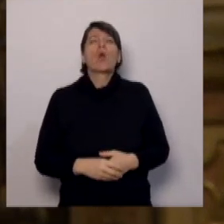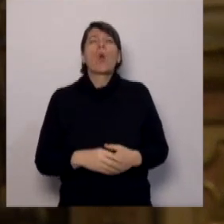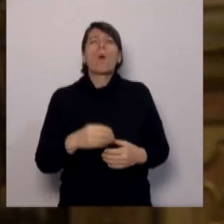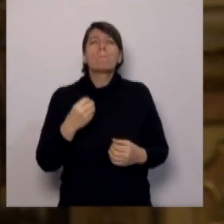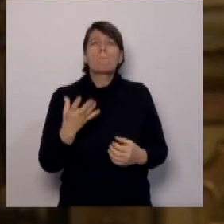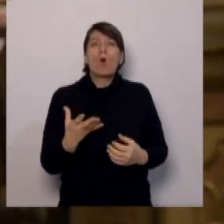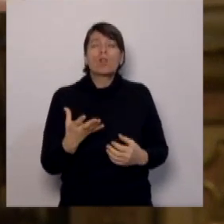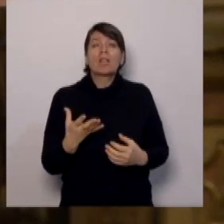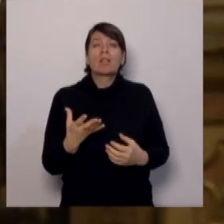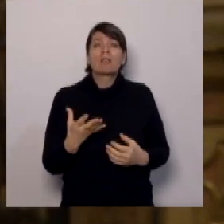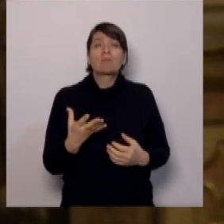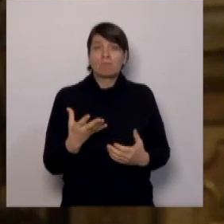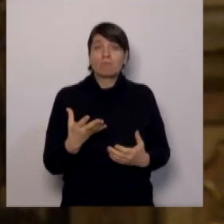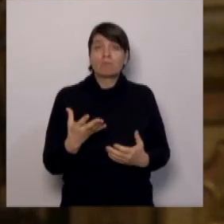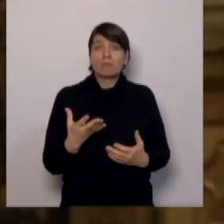Porque